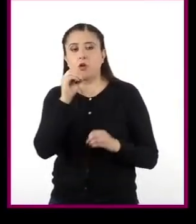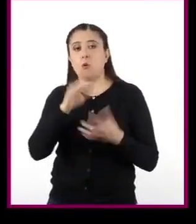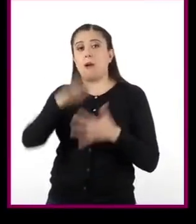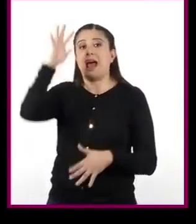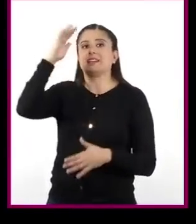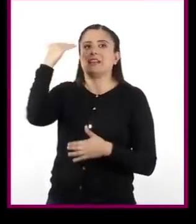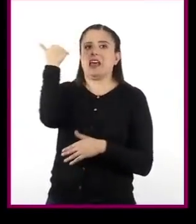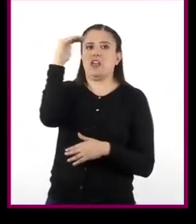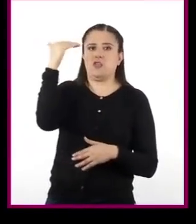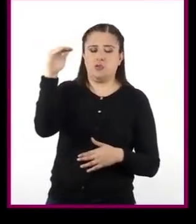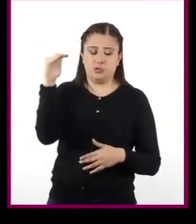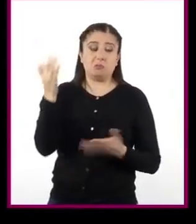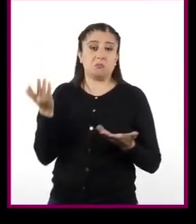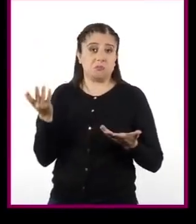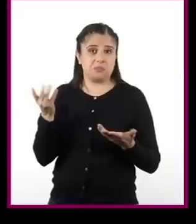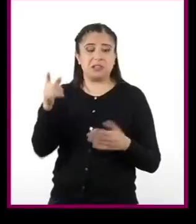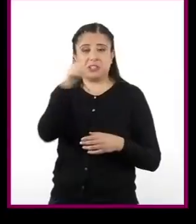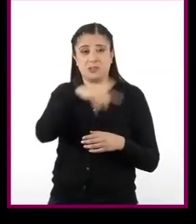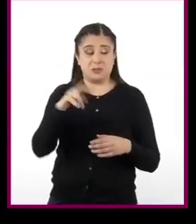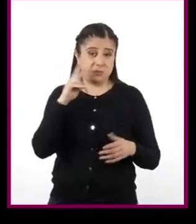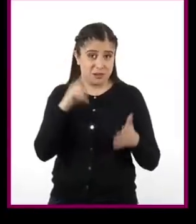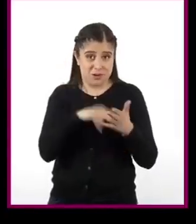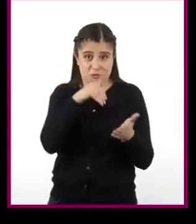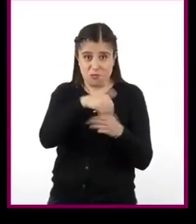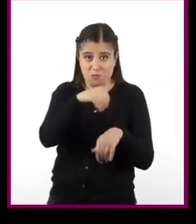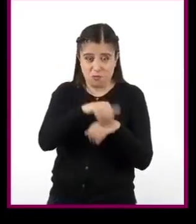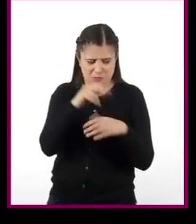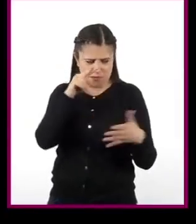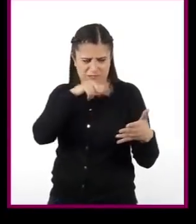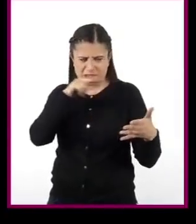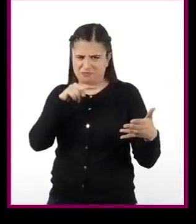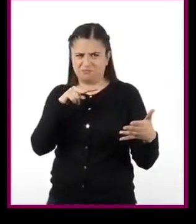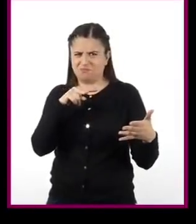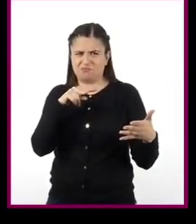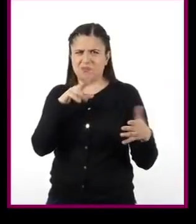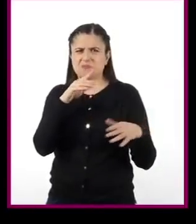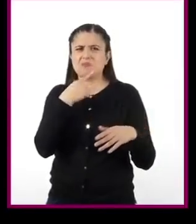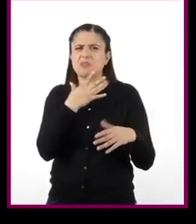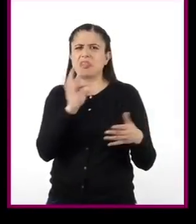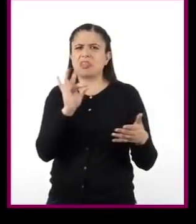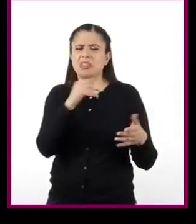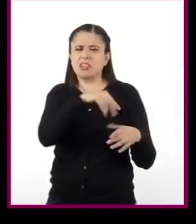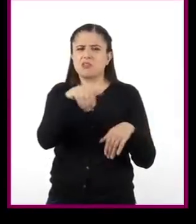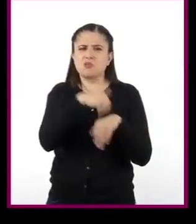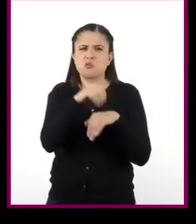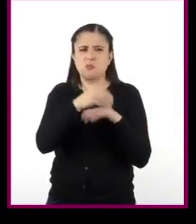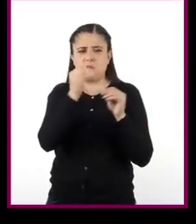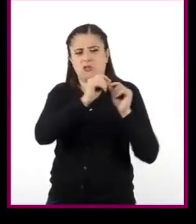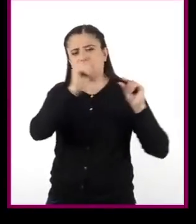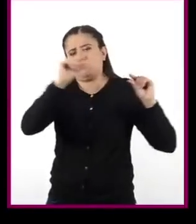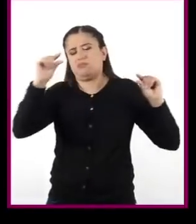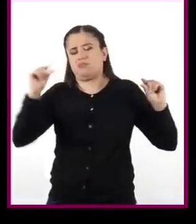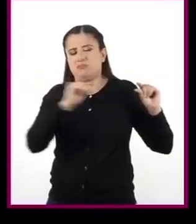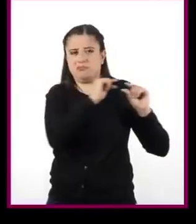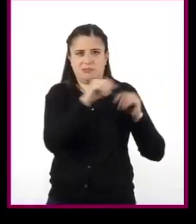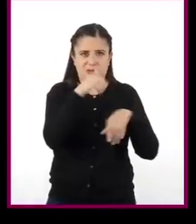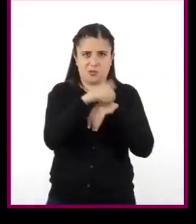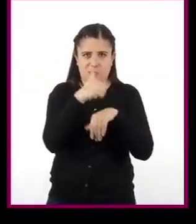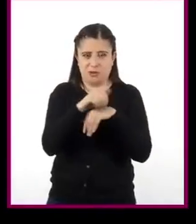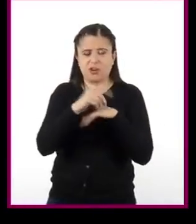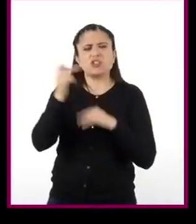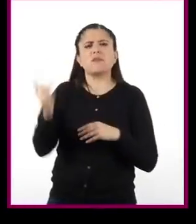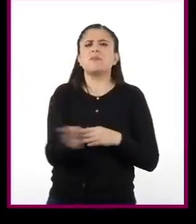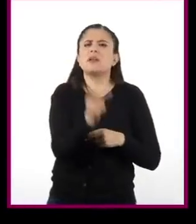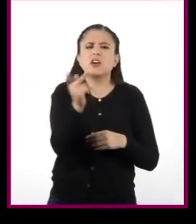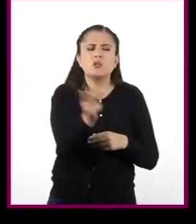no sabemos, ¿verdad? Así que de solo ver los números no da mucha información, ¿verdad? Solo son un montón de números, así que la